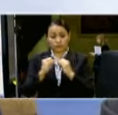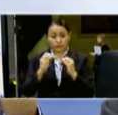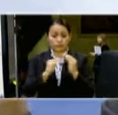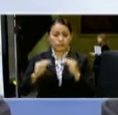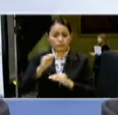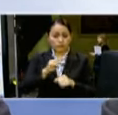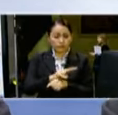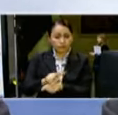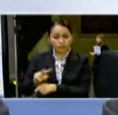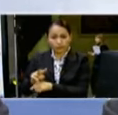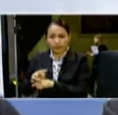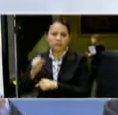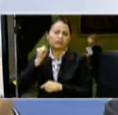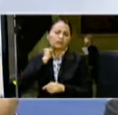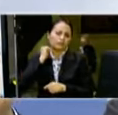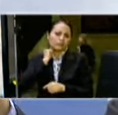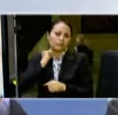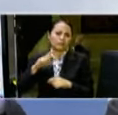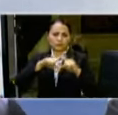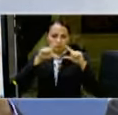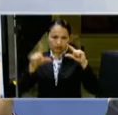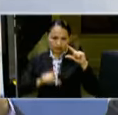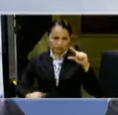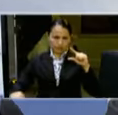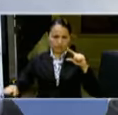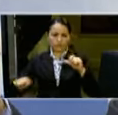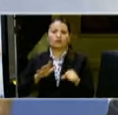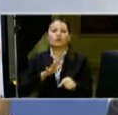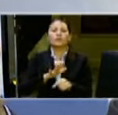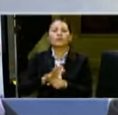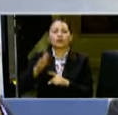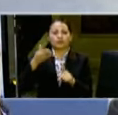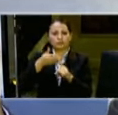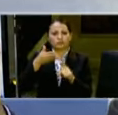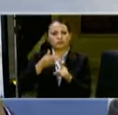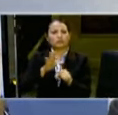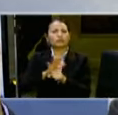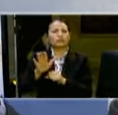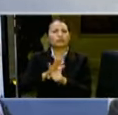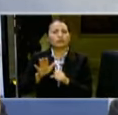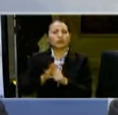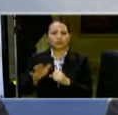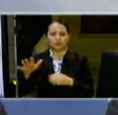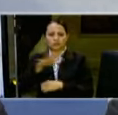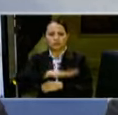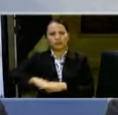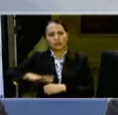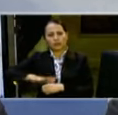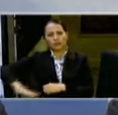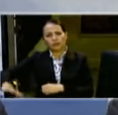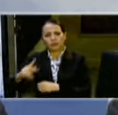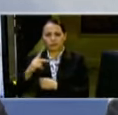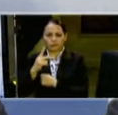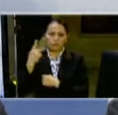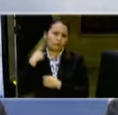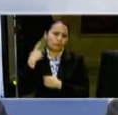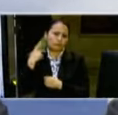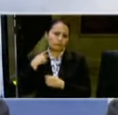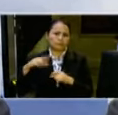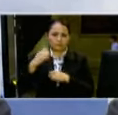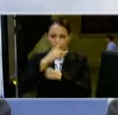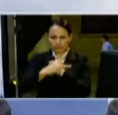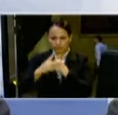México, es decir, al Senado de la República, con respecto a cuáles son esos objetivos y cuáles son esas áreas de política exterior que los mexicanos